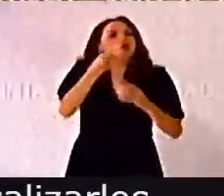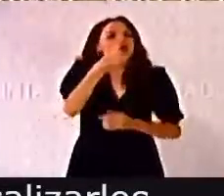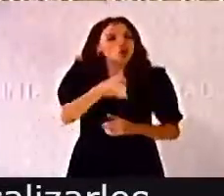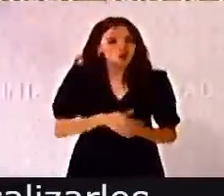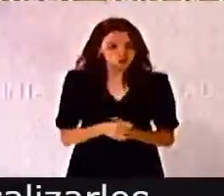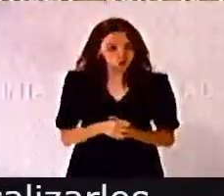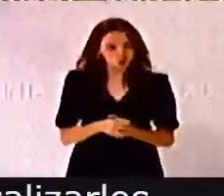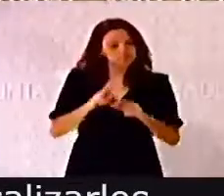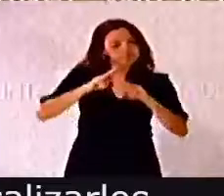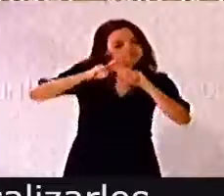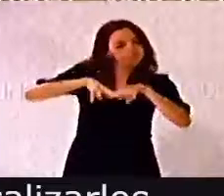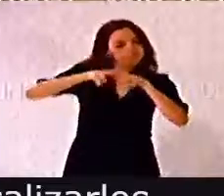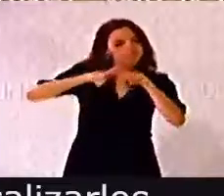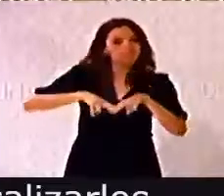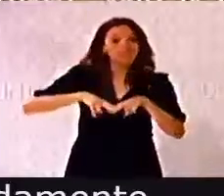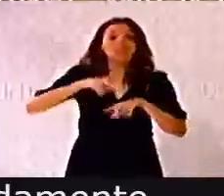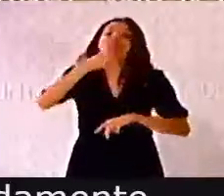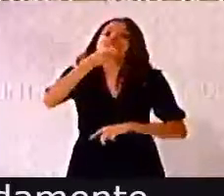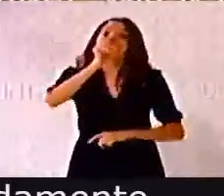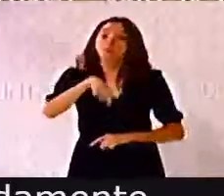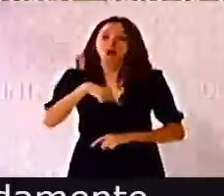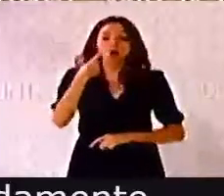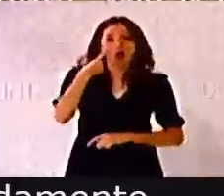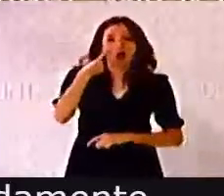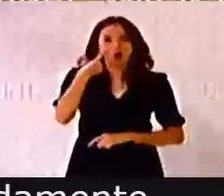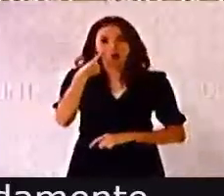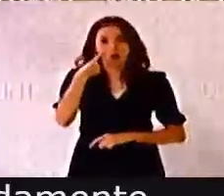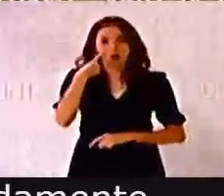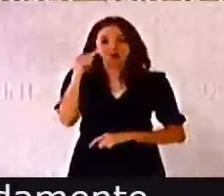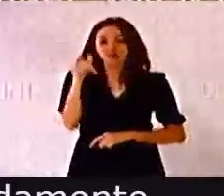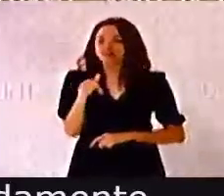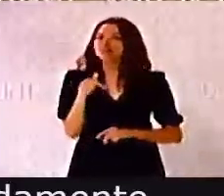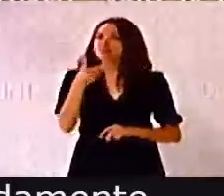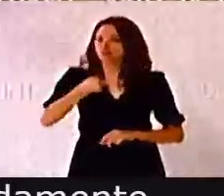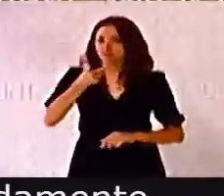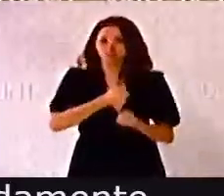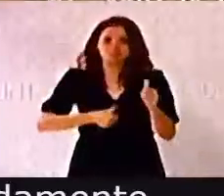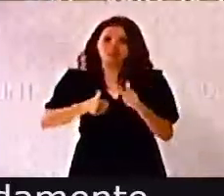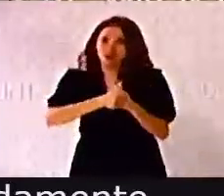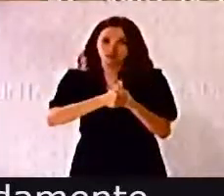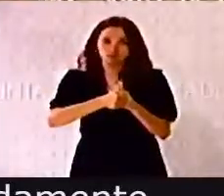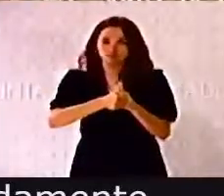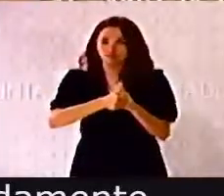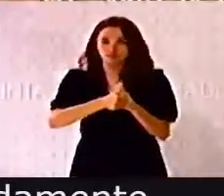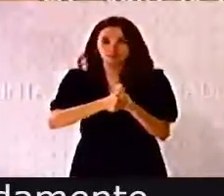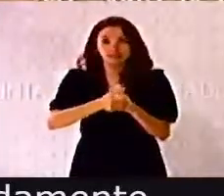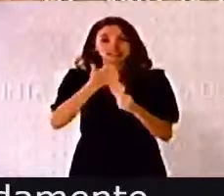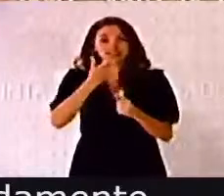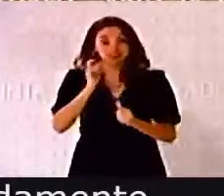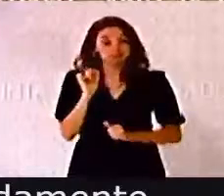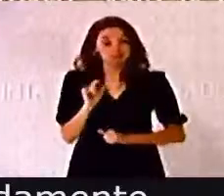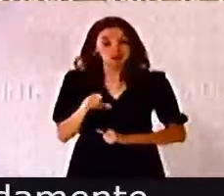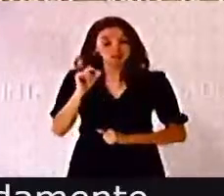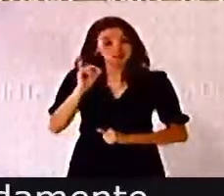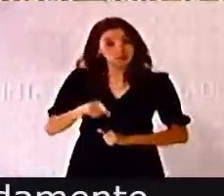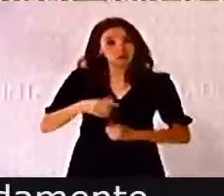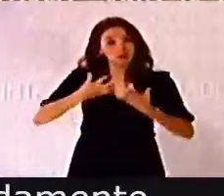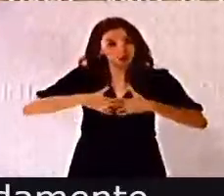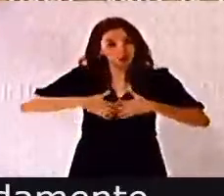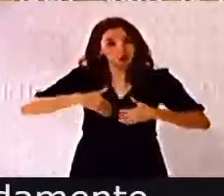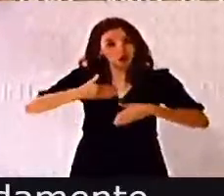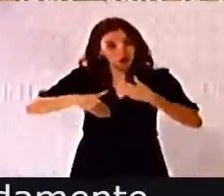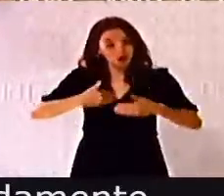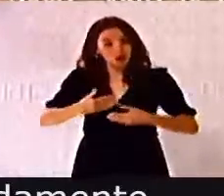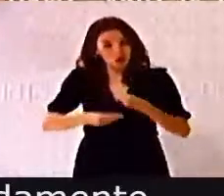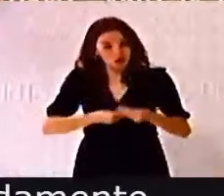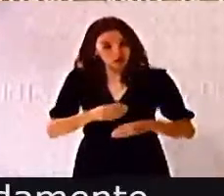primeras 24 horas, ¿no? De eso es de lo que creo que se trata y con eso, o sea, con esa sistemática de funcionamiento